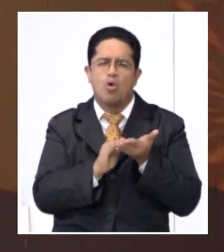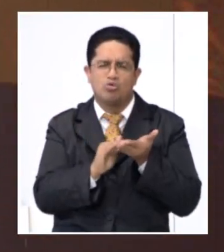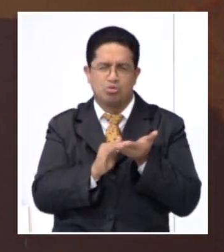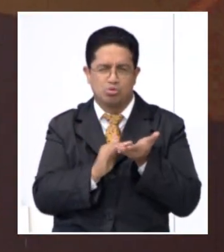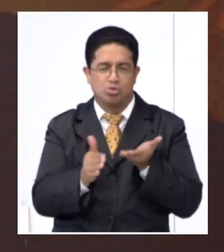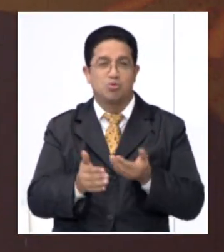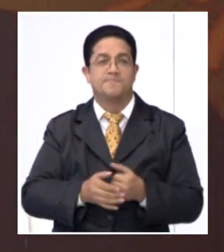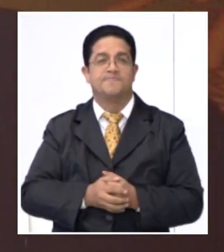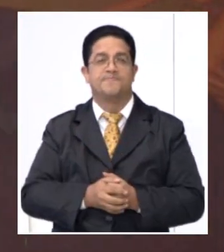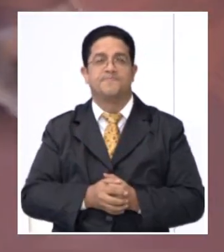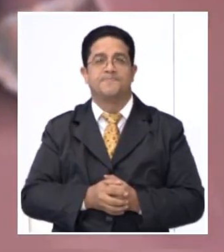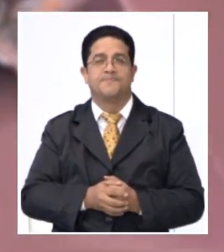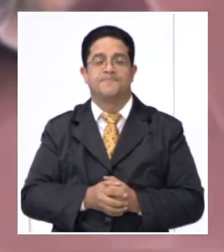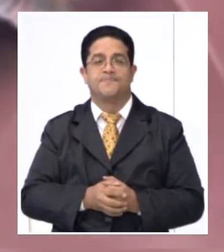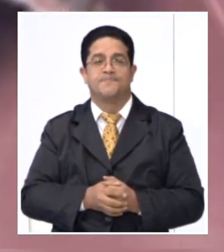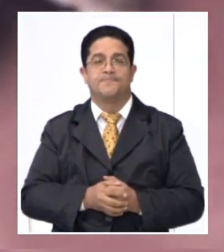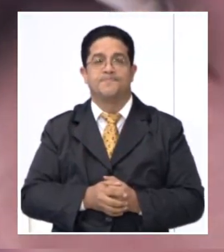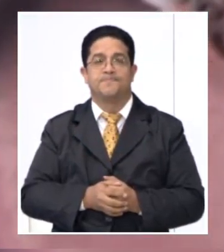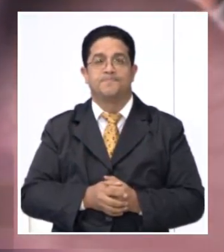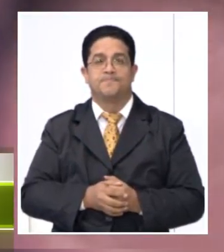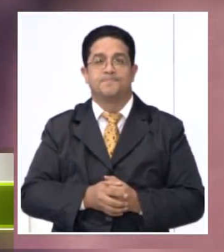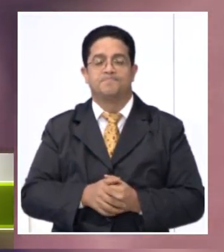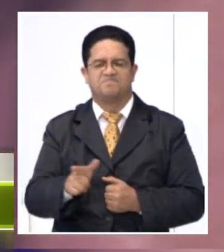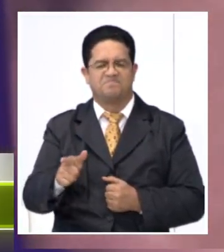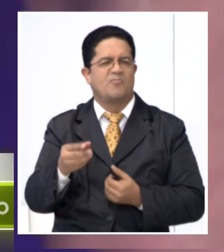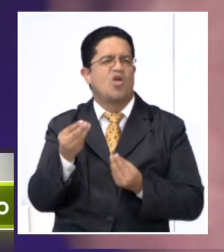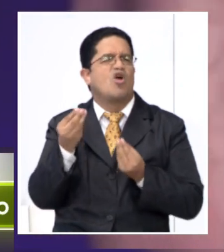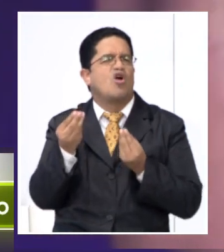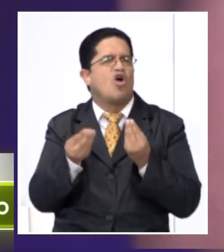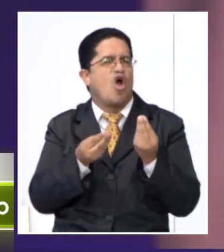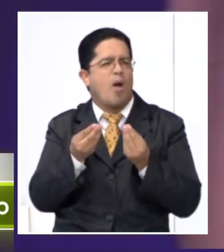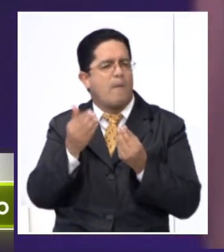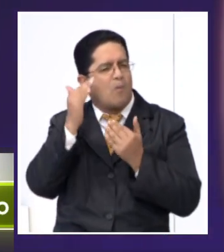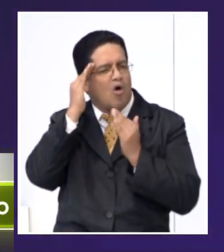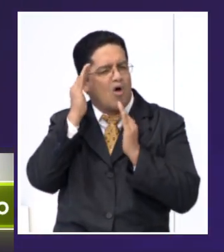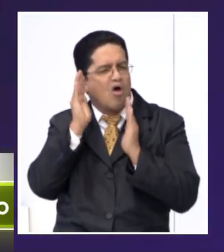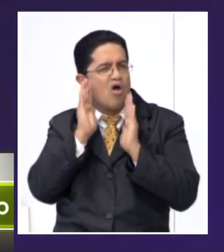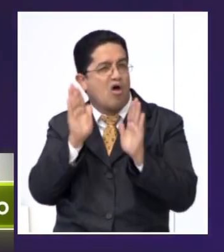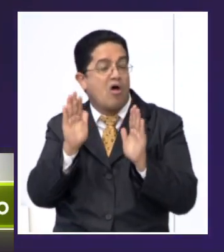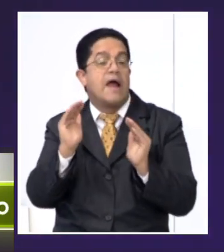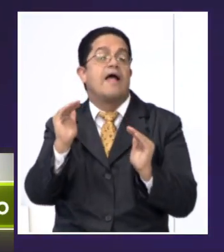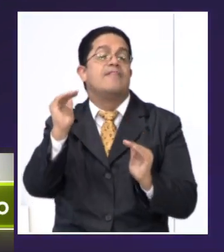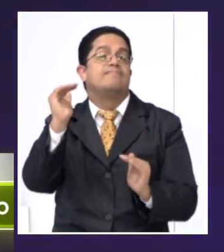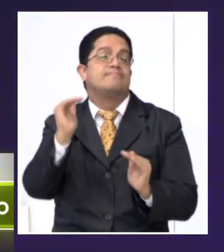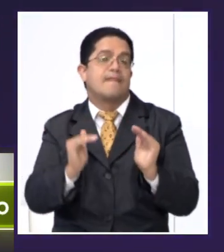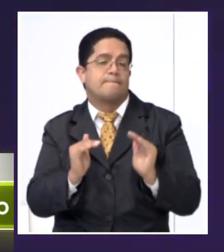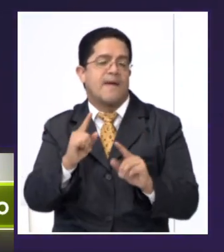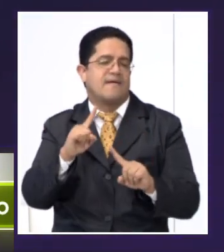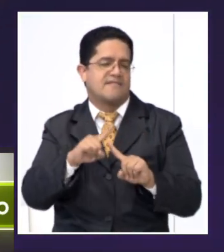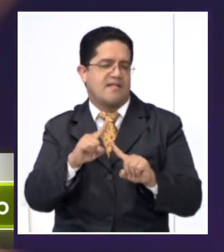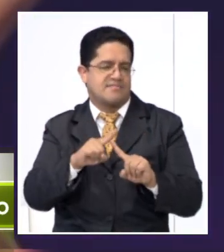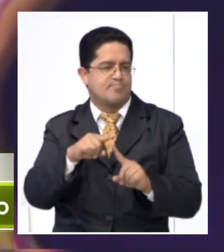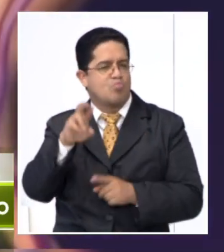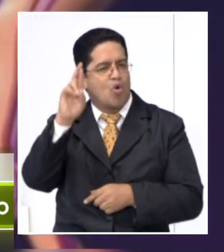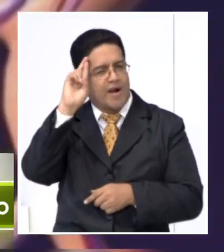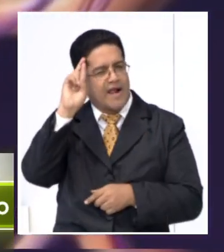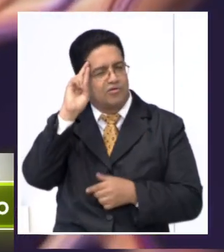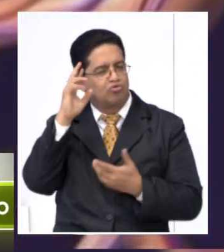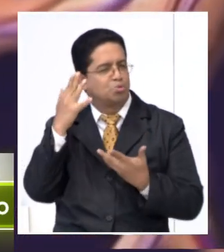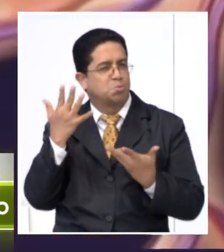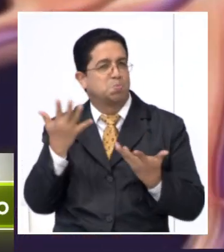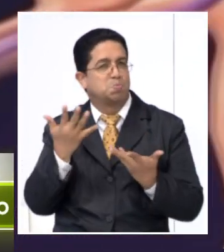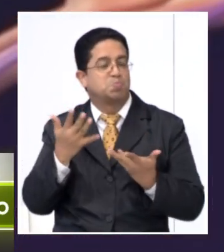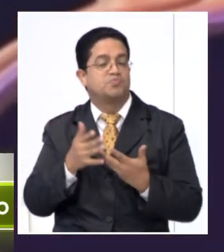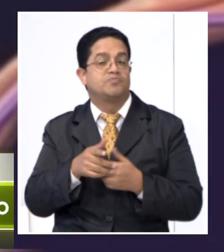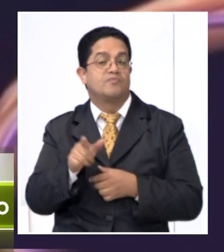ellos. El tratamiento para esta afección en pediatría depende de la causa subyacente identificada por el